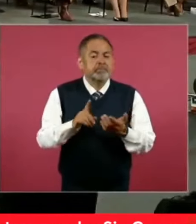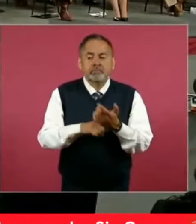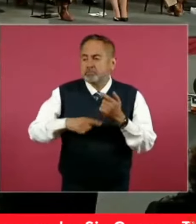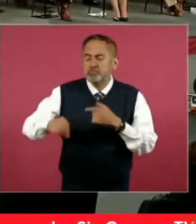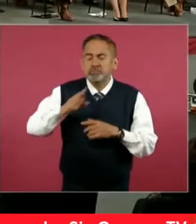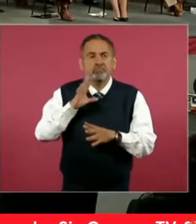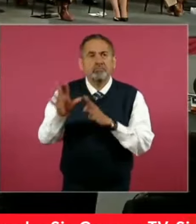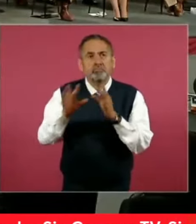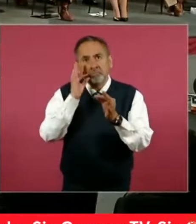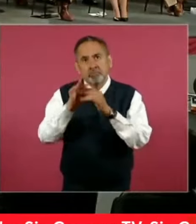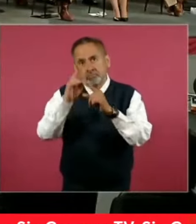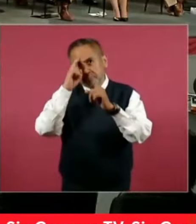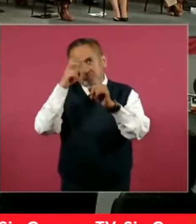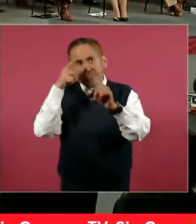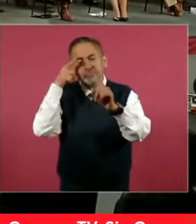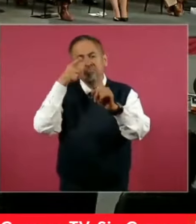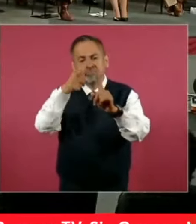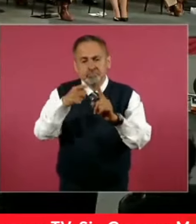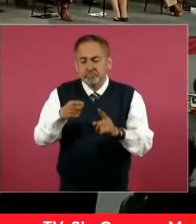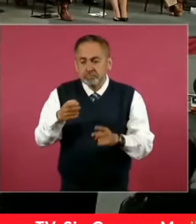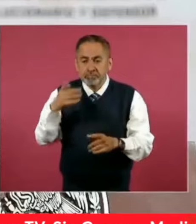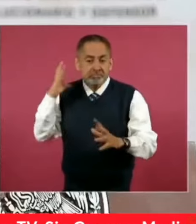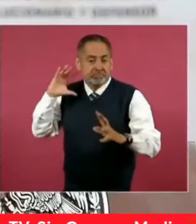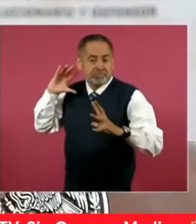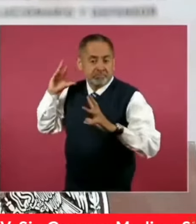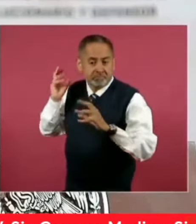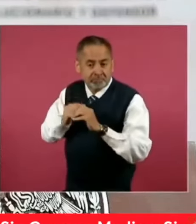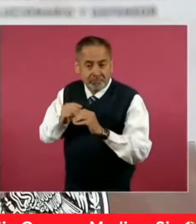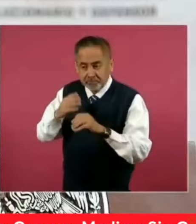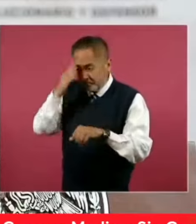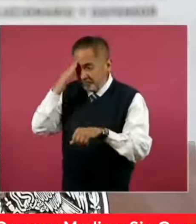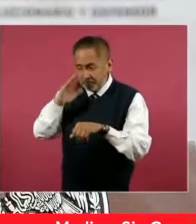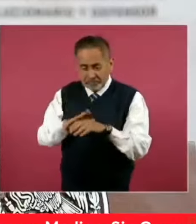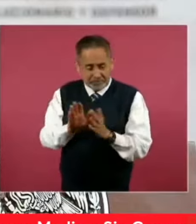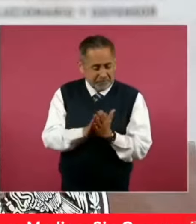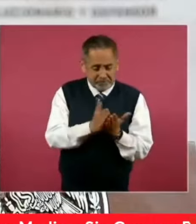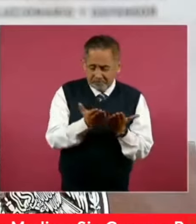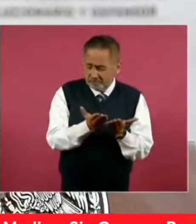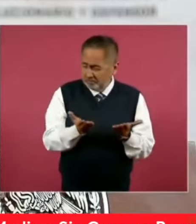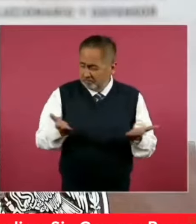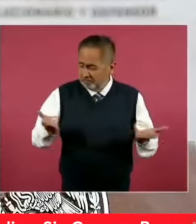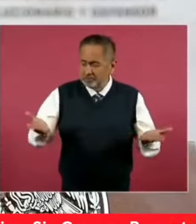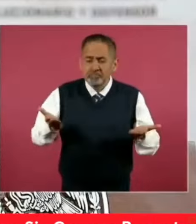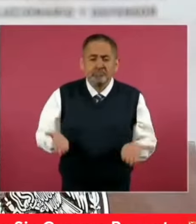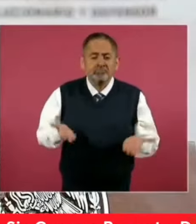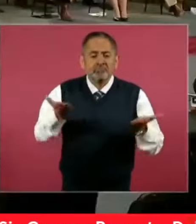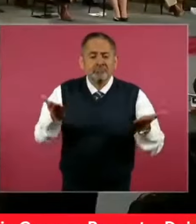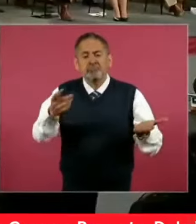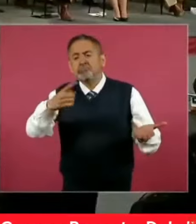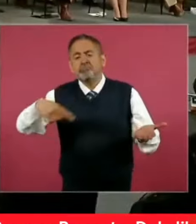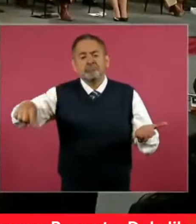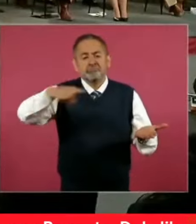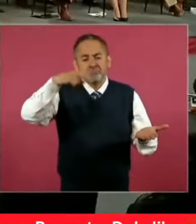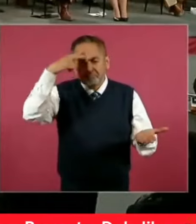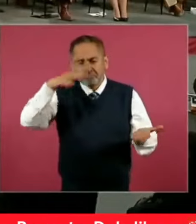sueño: poner la memoria de México a disposición de todas y todos los mexicanos.